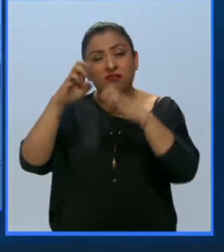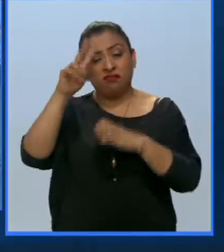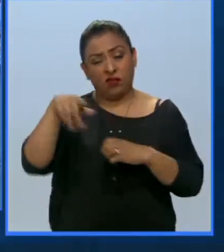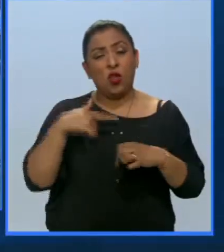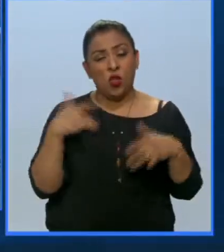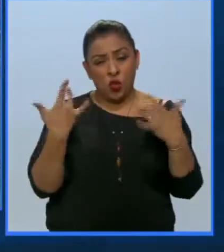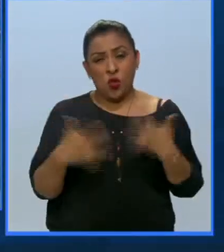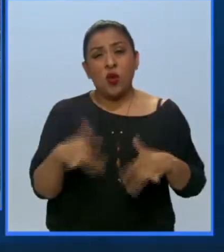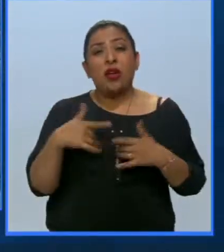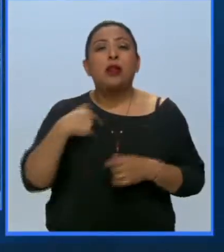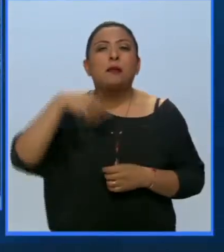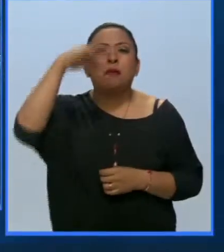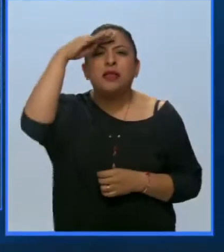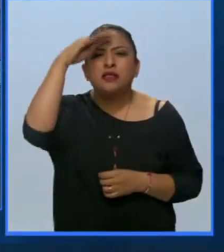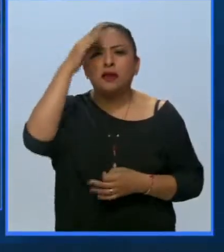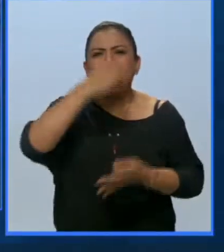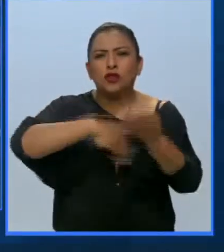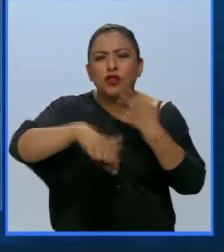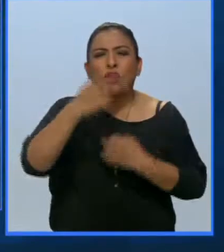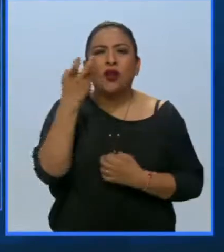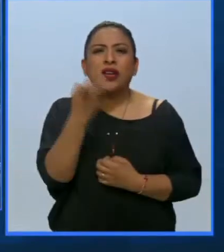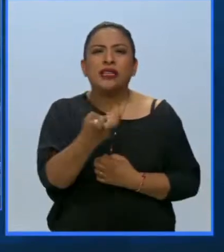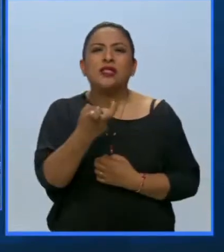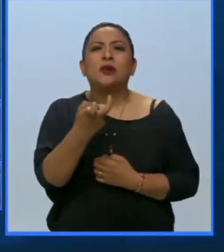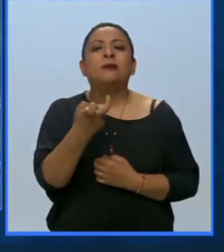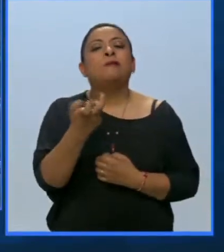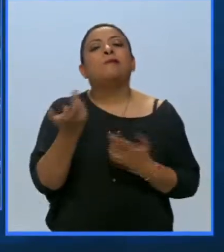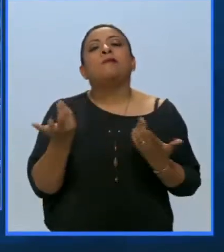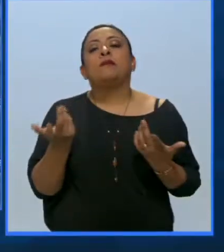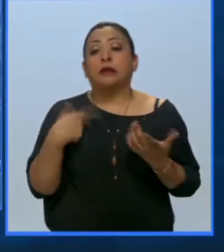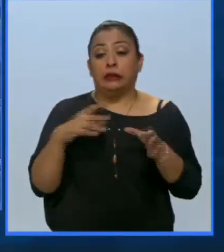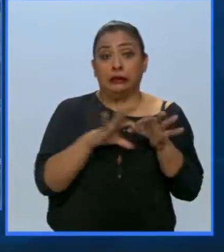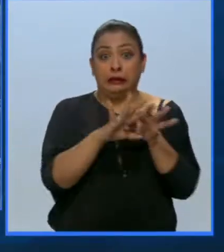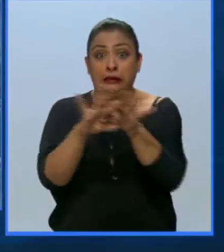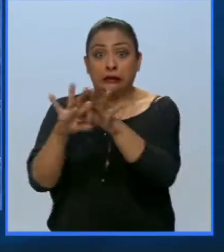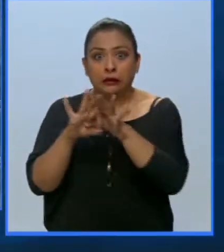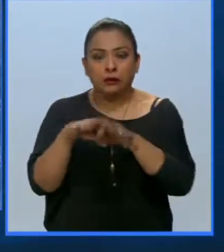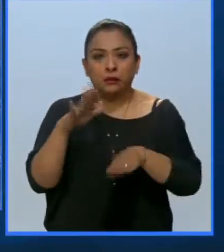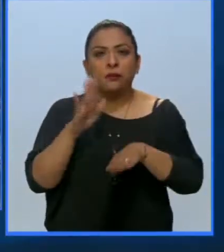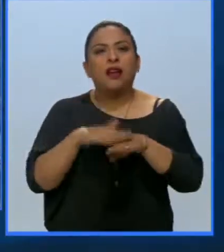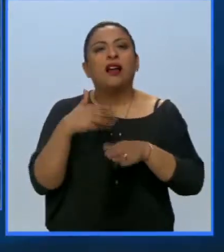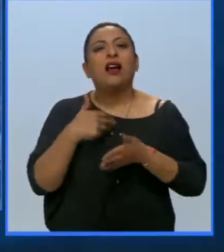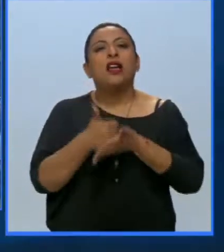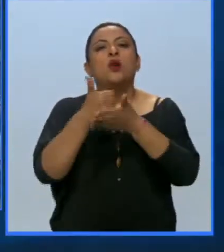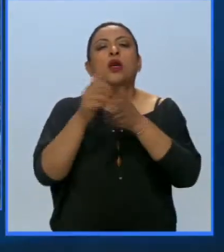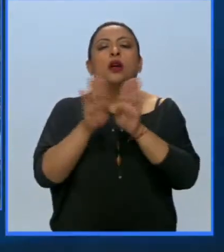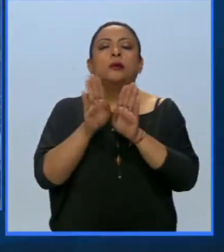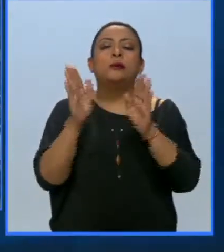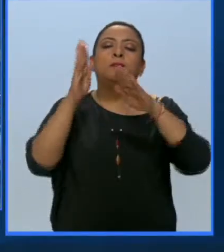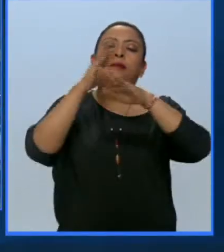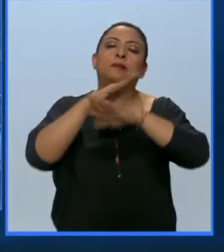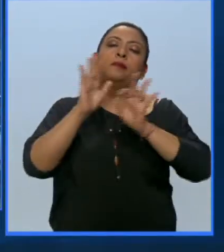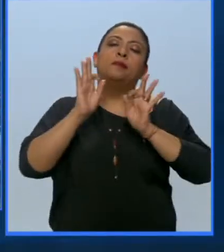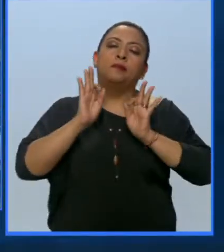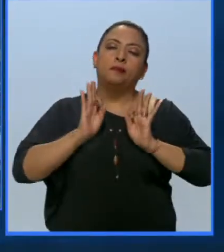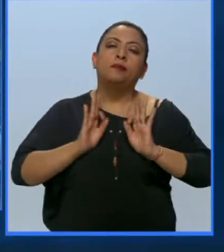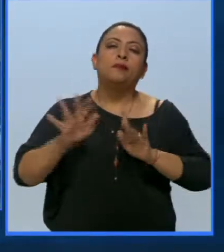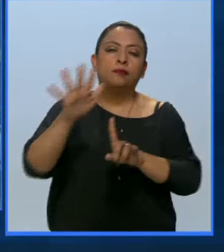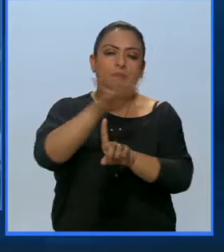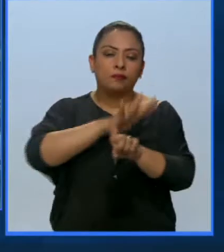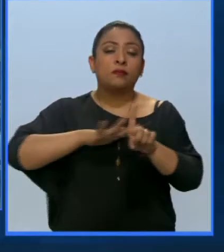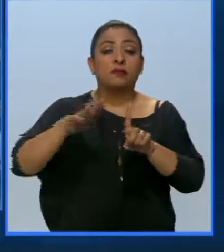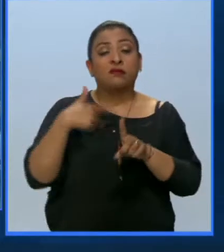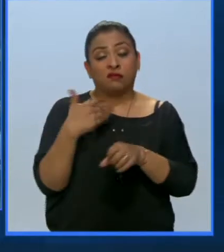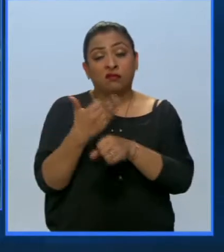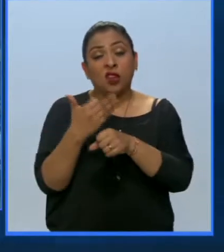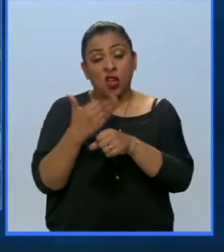Y realmente pensamos que todo esto sí nos, además de que nos une más, pues nos ayuda a un poquito a relajar el ambiente, ¿no? Porque sí. Pues